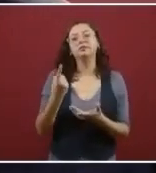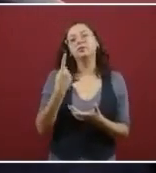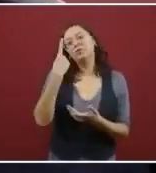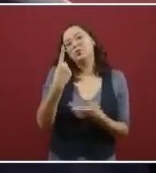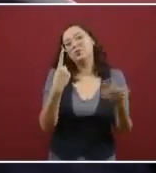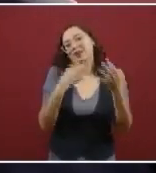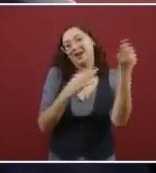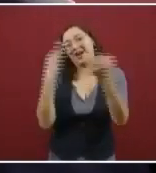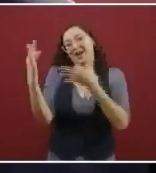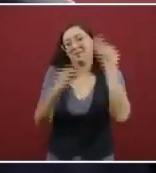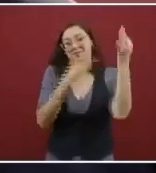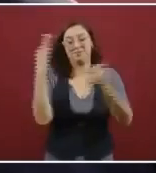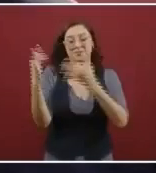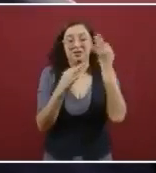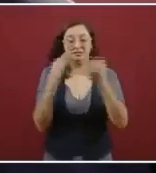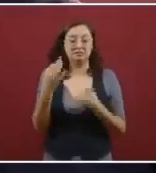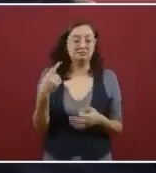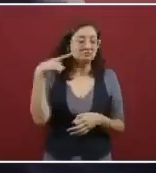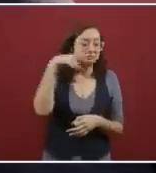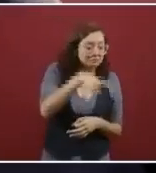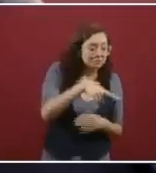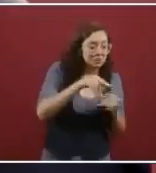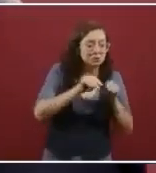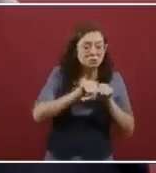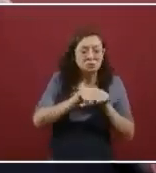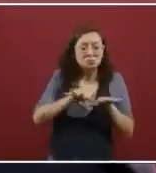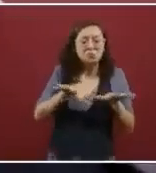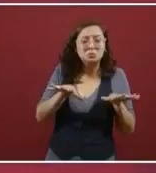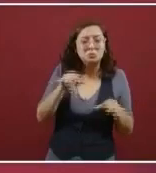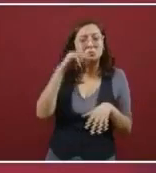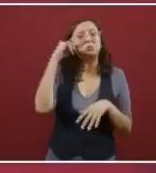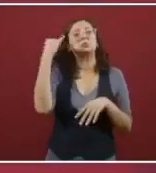medio no es visto,